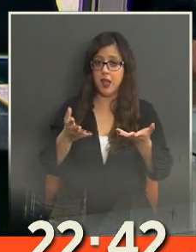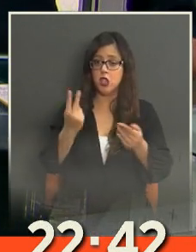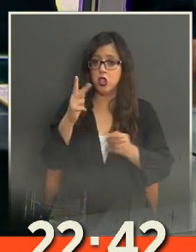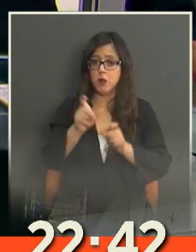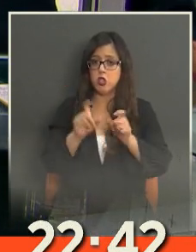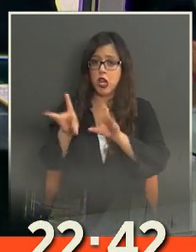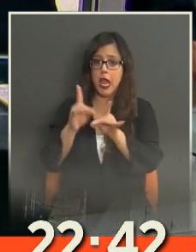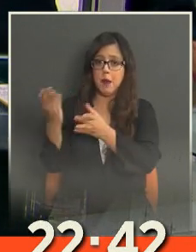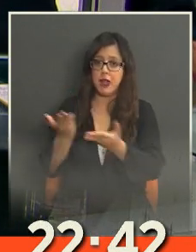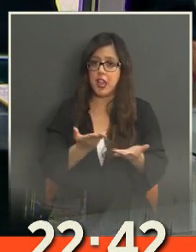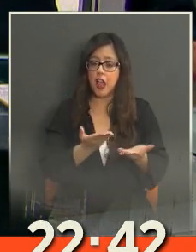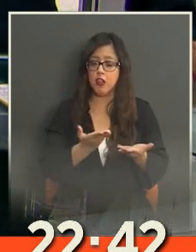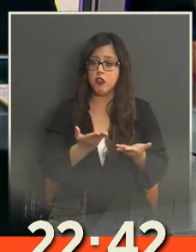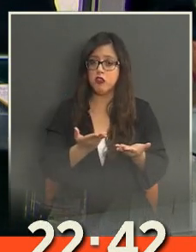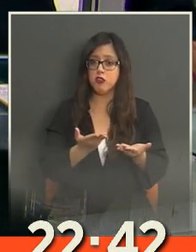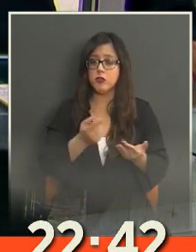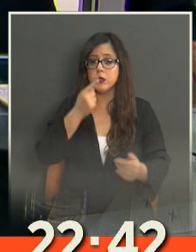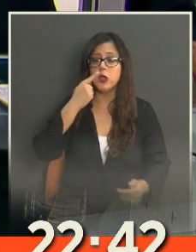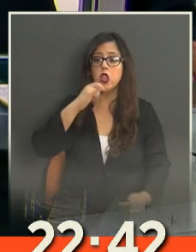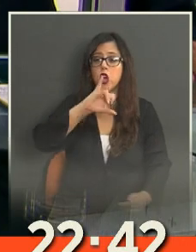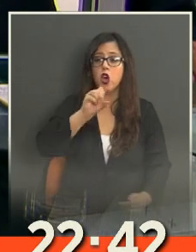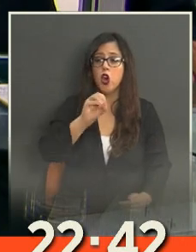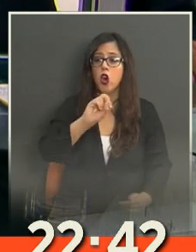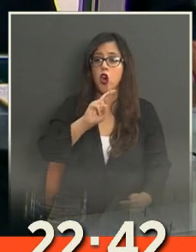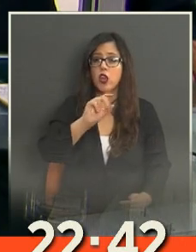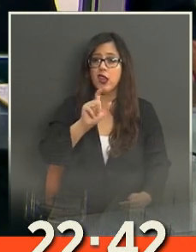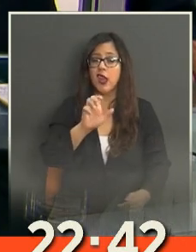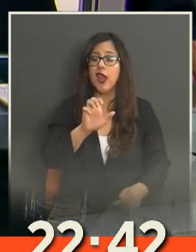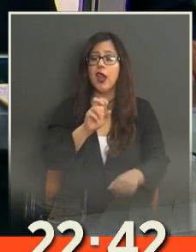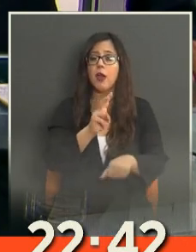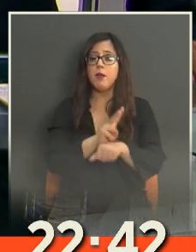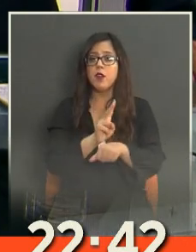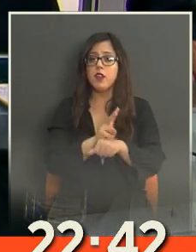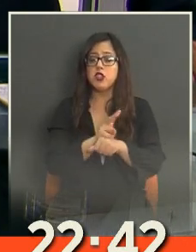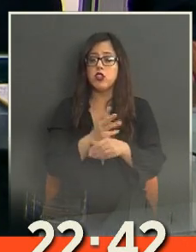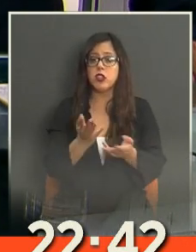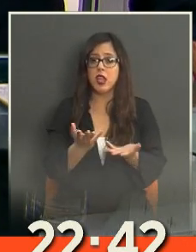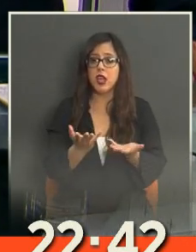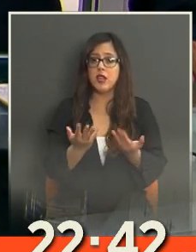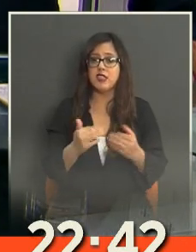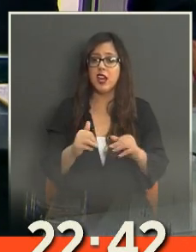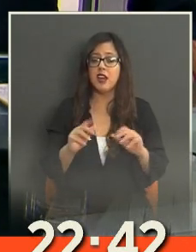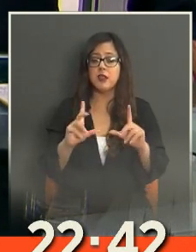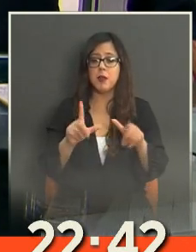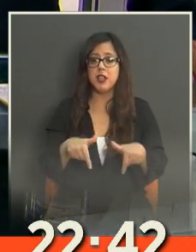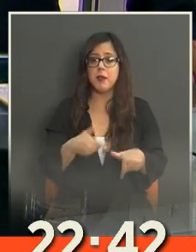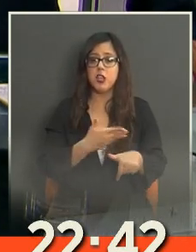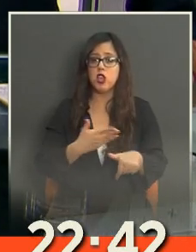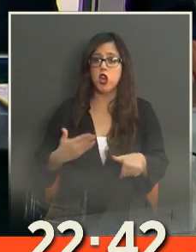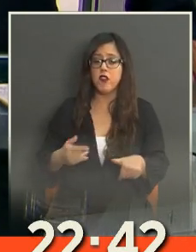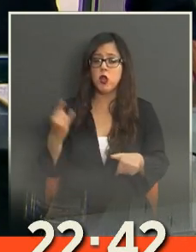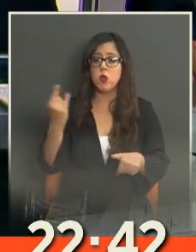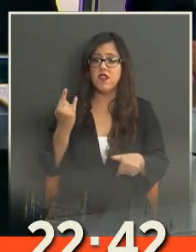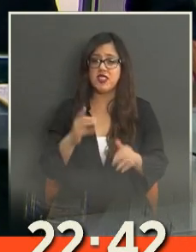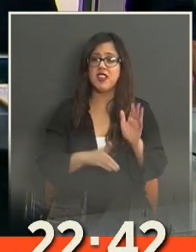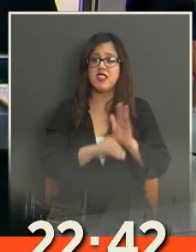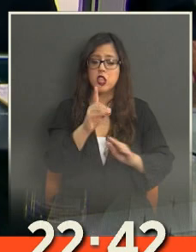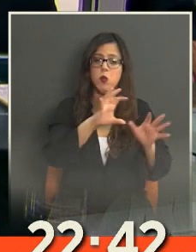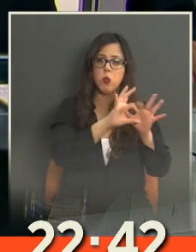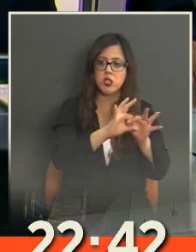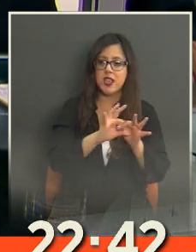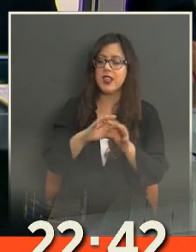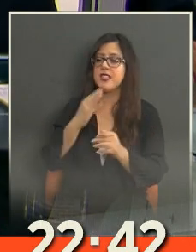seguir conversando jorge sanz académico de la facultad de gobierno de la universidad del desarrollo muchas gracias con nosotros también alberto roca